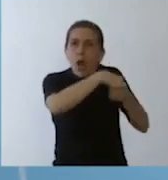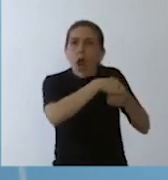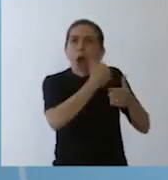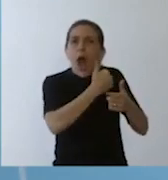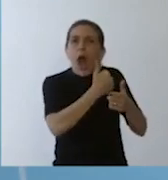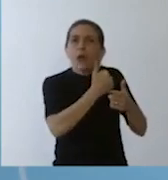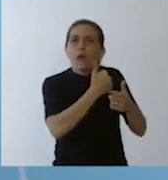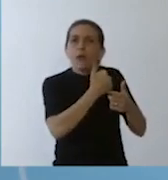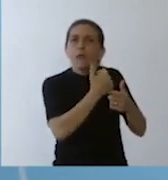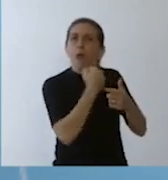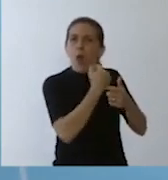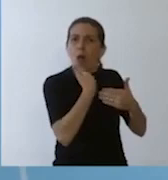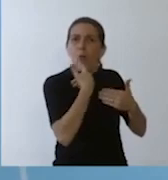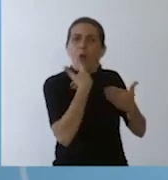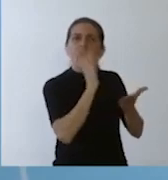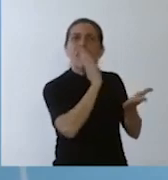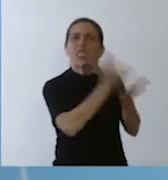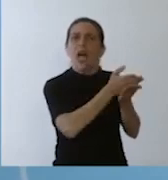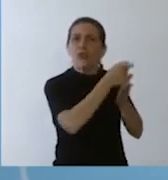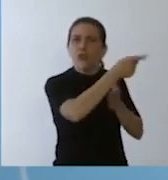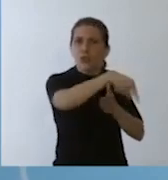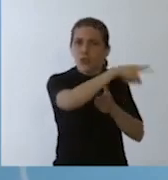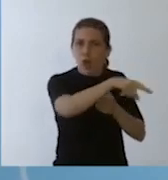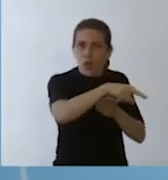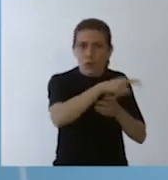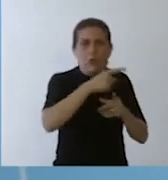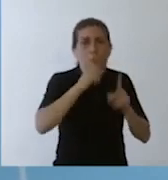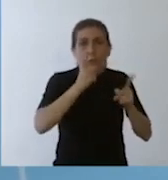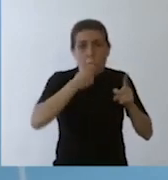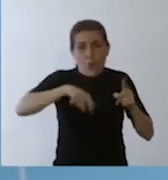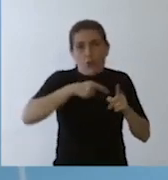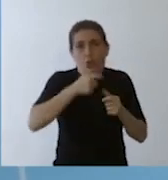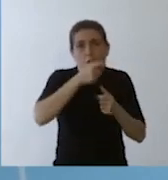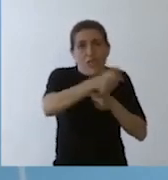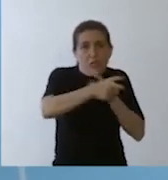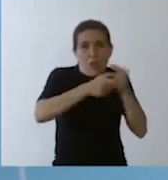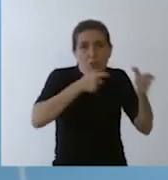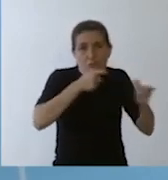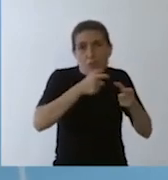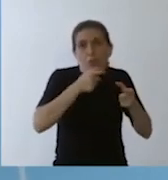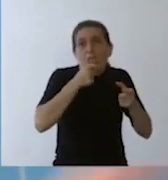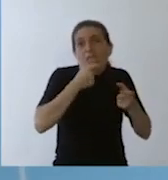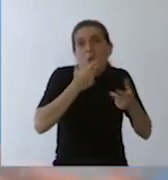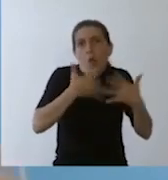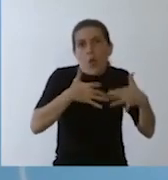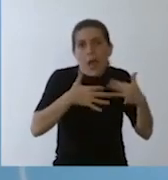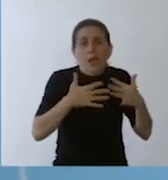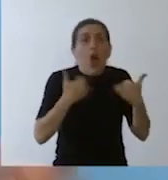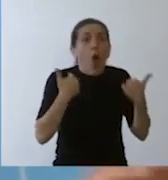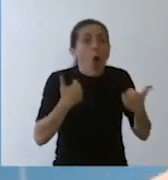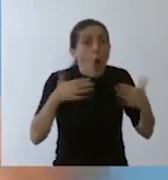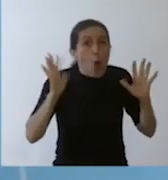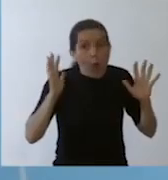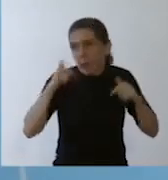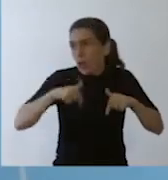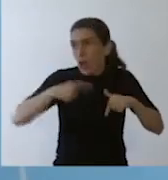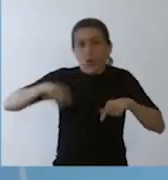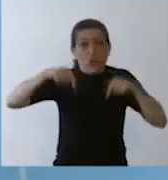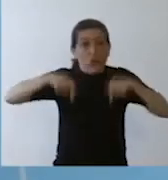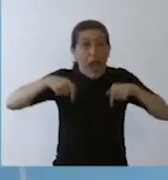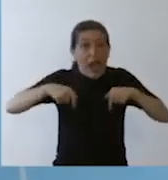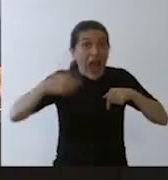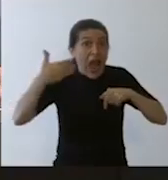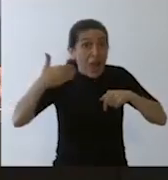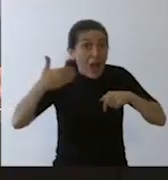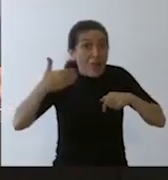se aplican las resoluciones que vayamos dictando de manera inmediata. Obviamente que mientras estamos aquí están trabajando cada